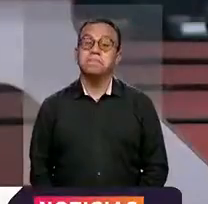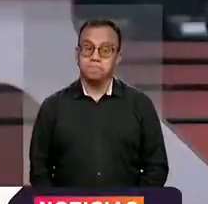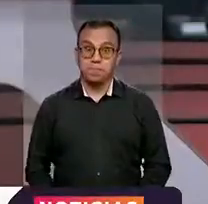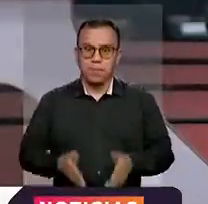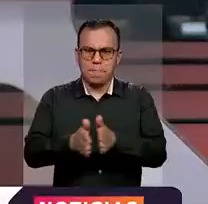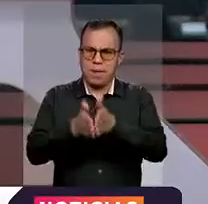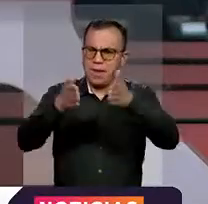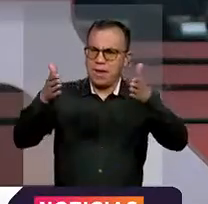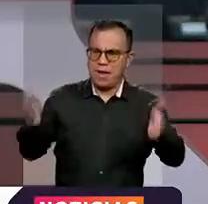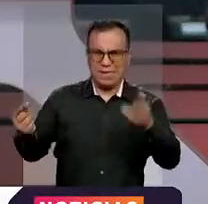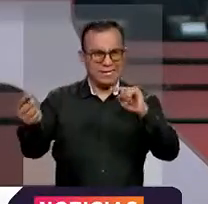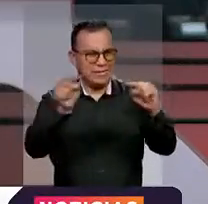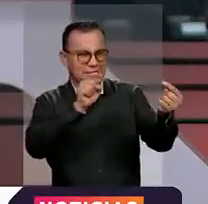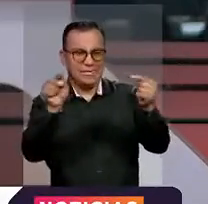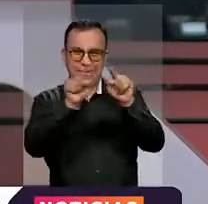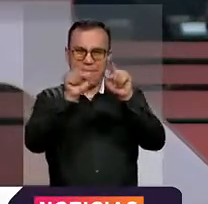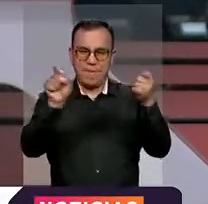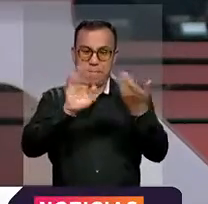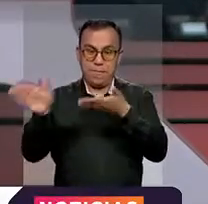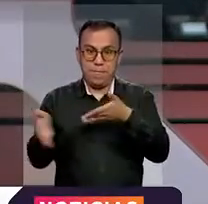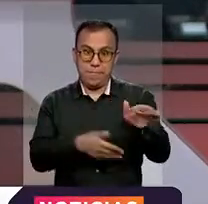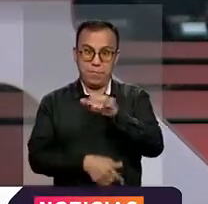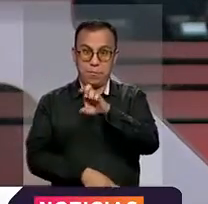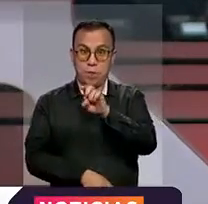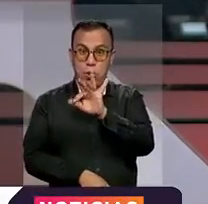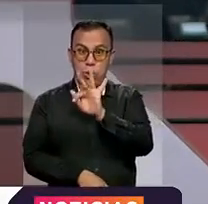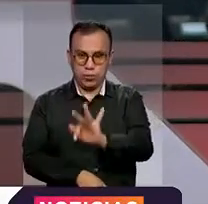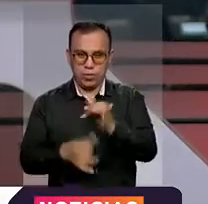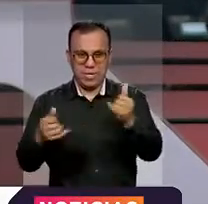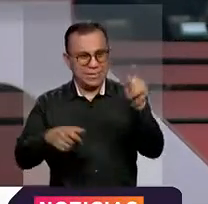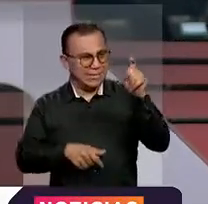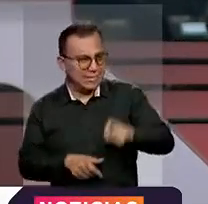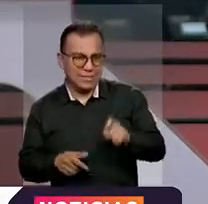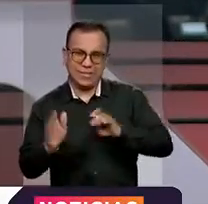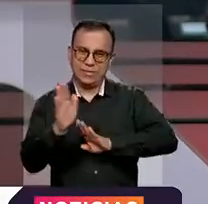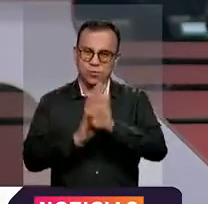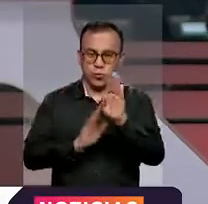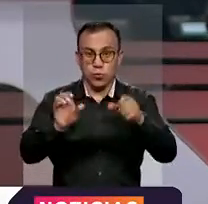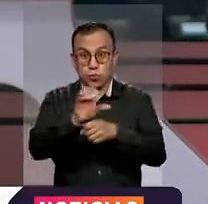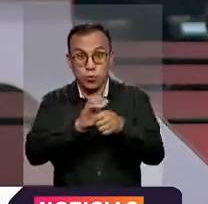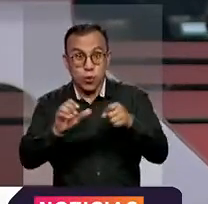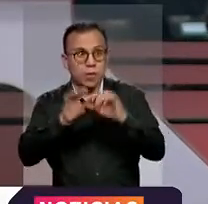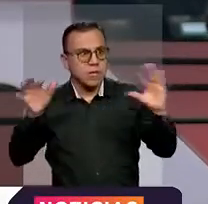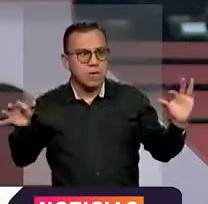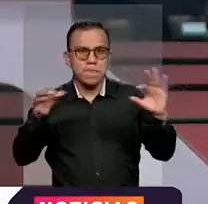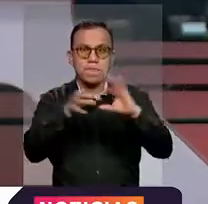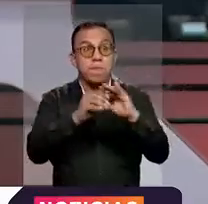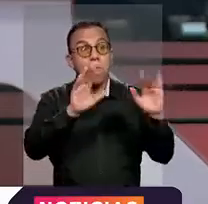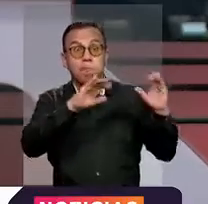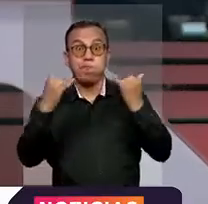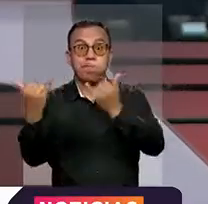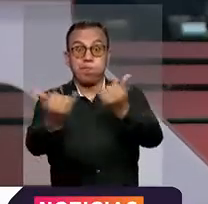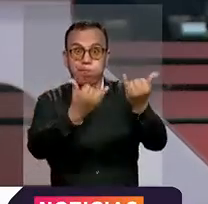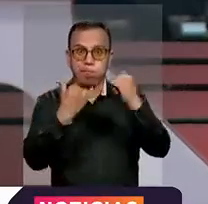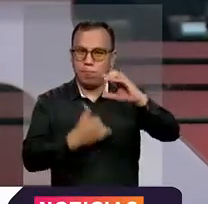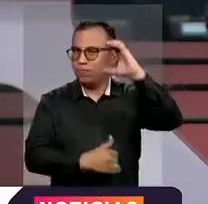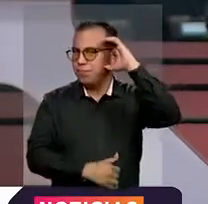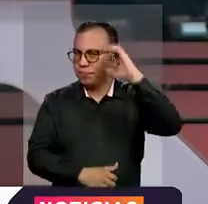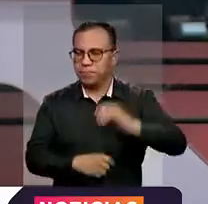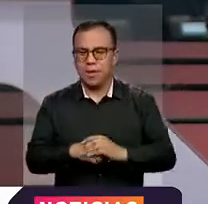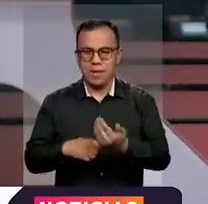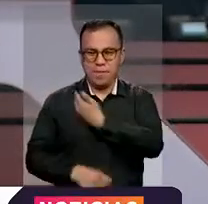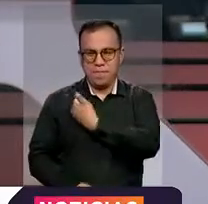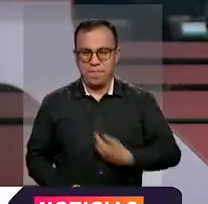Y para ampliar este controvertido tema sobre el plan de ordenamiento territorial que necesita la ciudad para ponerla a tono con las realidades actuales, nos acompaña a esa